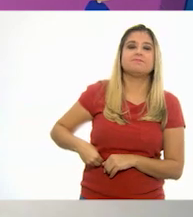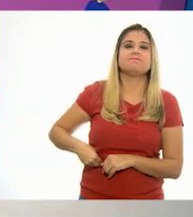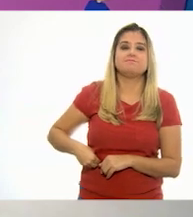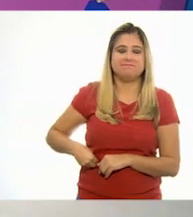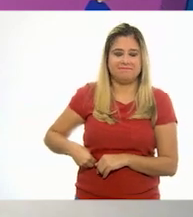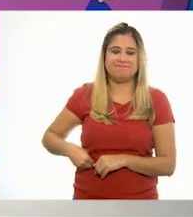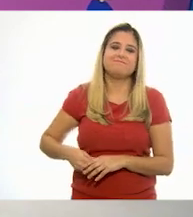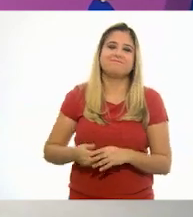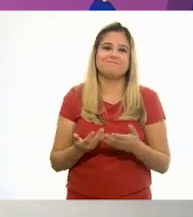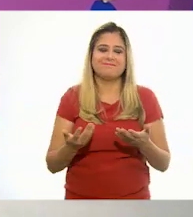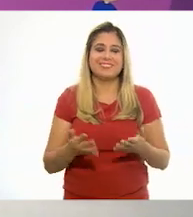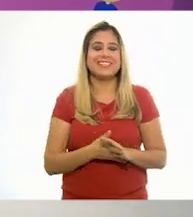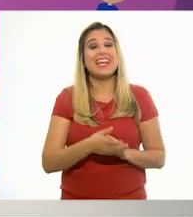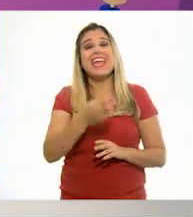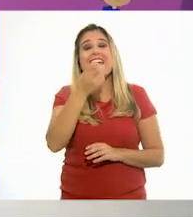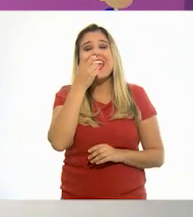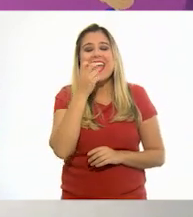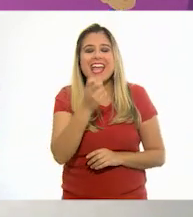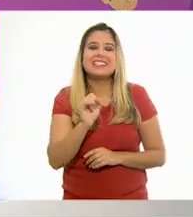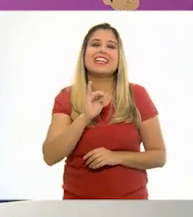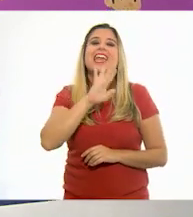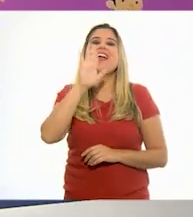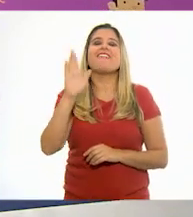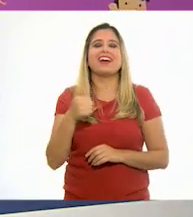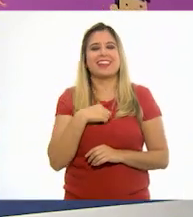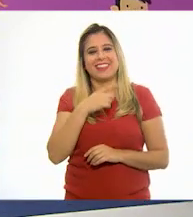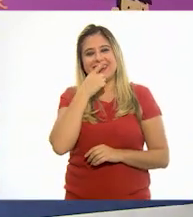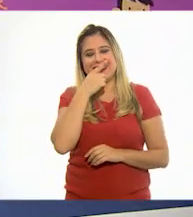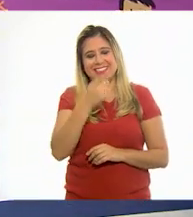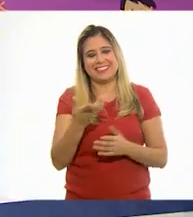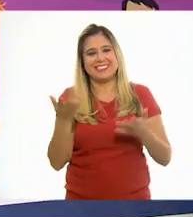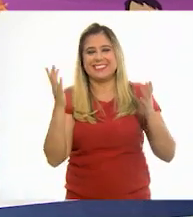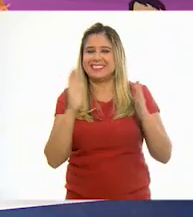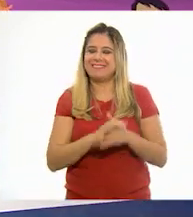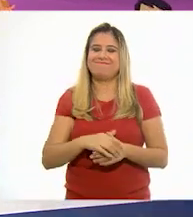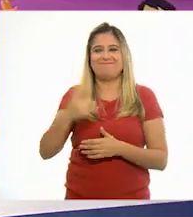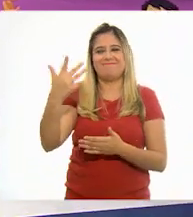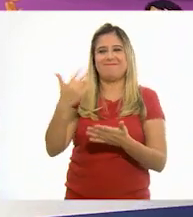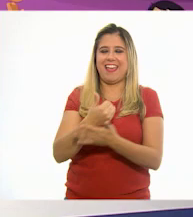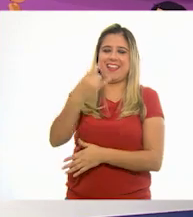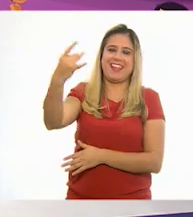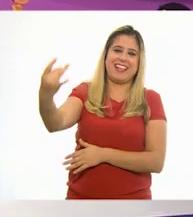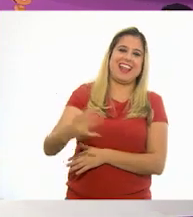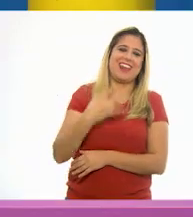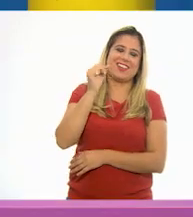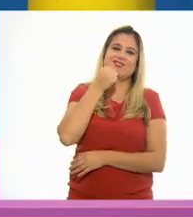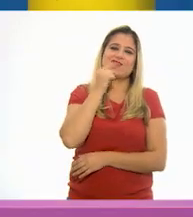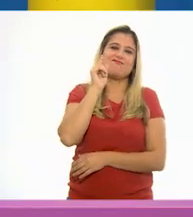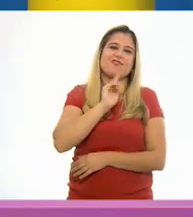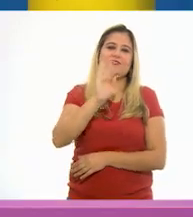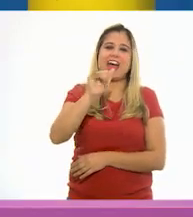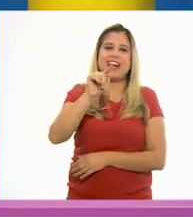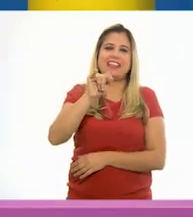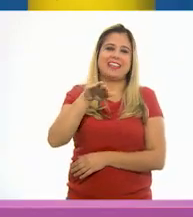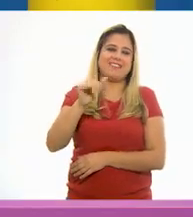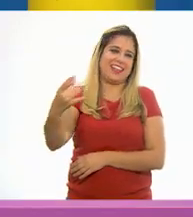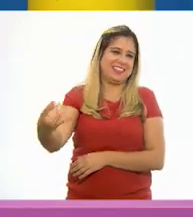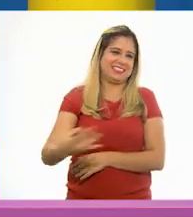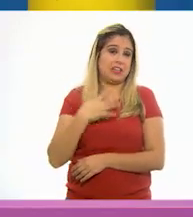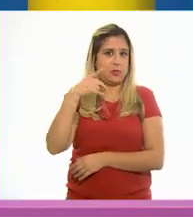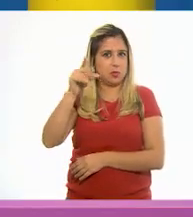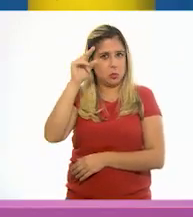sí, justamente eso es lo que yo iba a decir. Me ganó la palabra mi compañera Fátima. Es